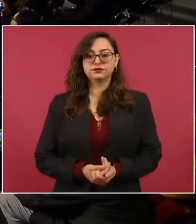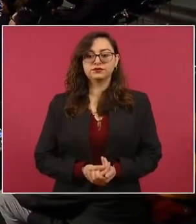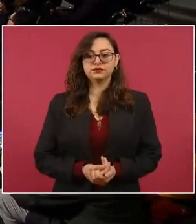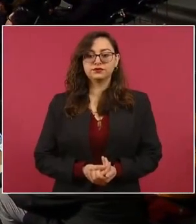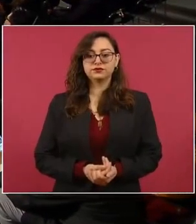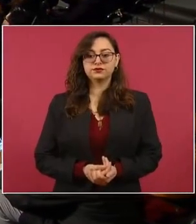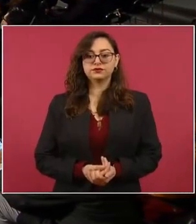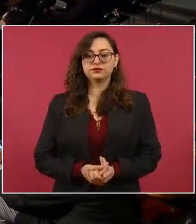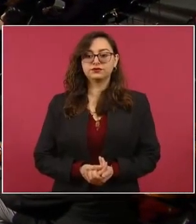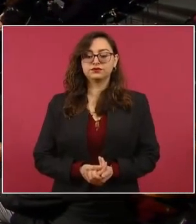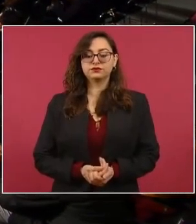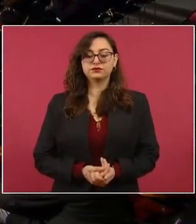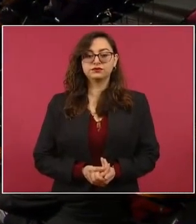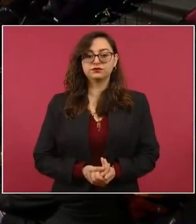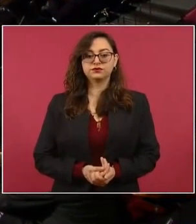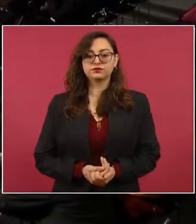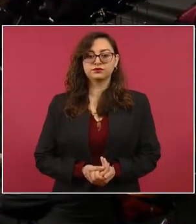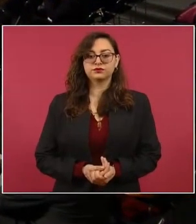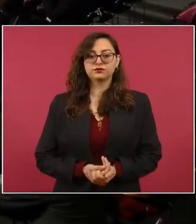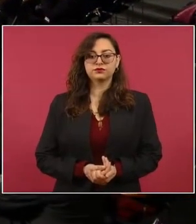Bueno, hoy jueves